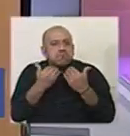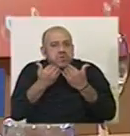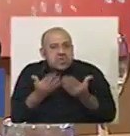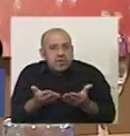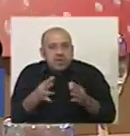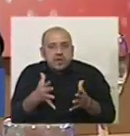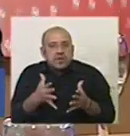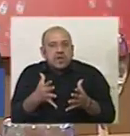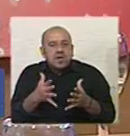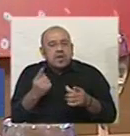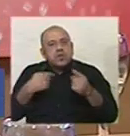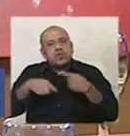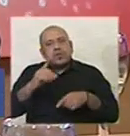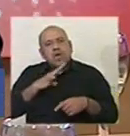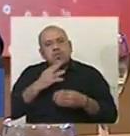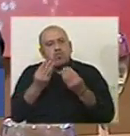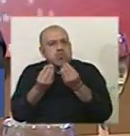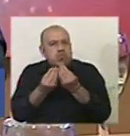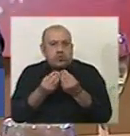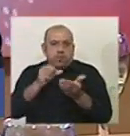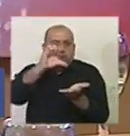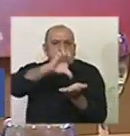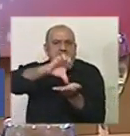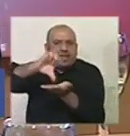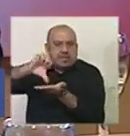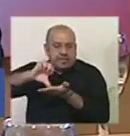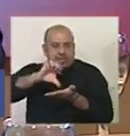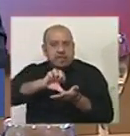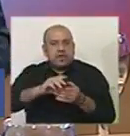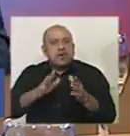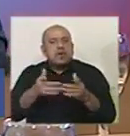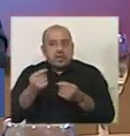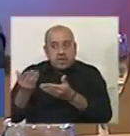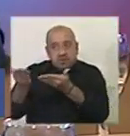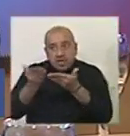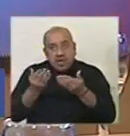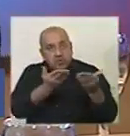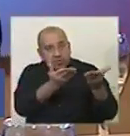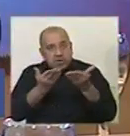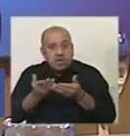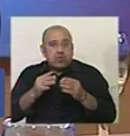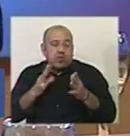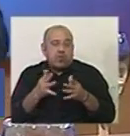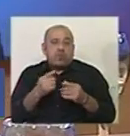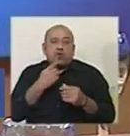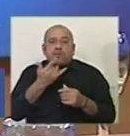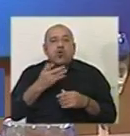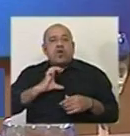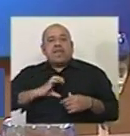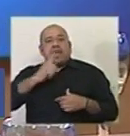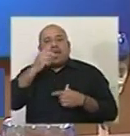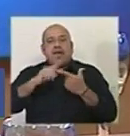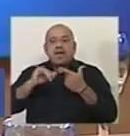Y después, hay muchos países, yo insisto en esto de la simetría del G20, ¿no?, que están invitados como relleno, ¿no? Canadá,